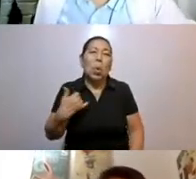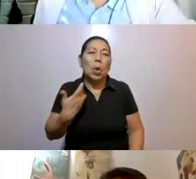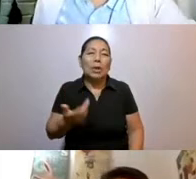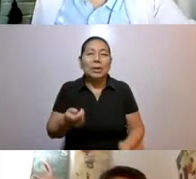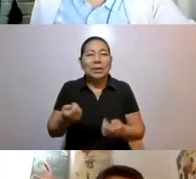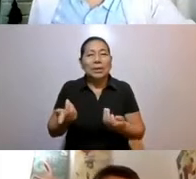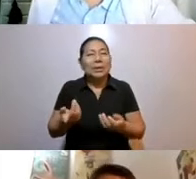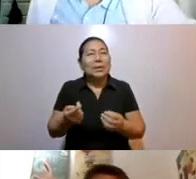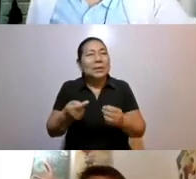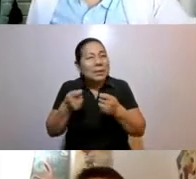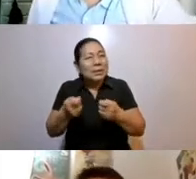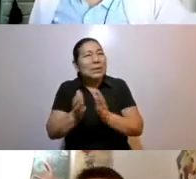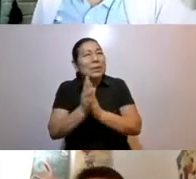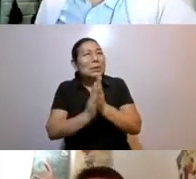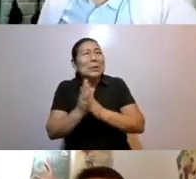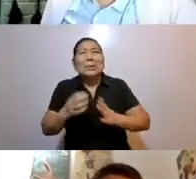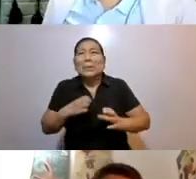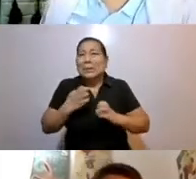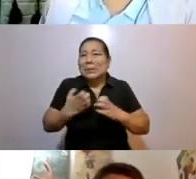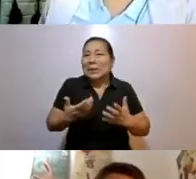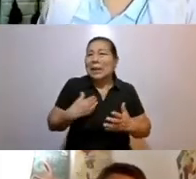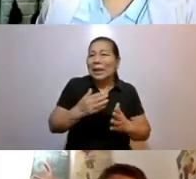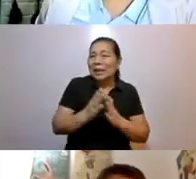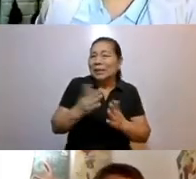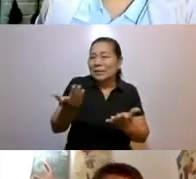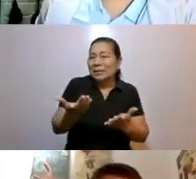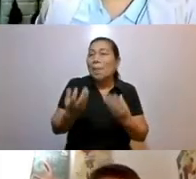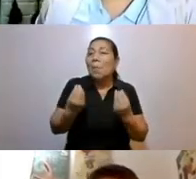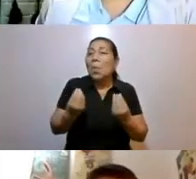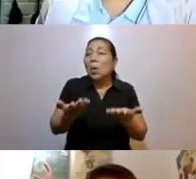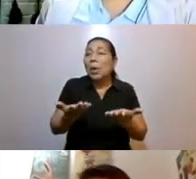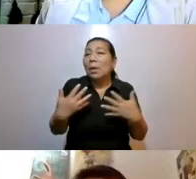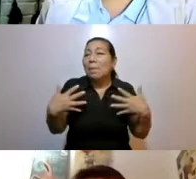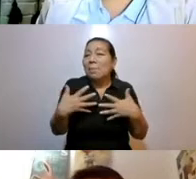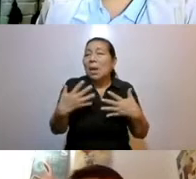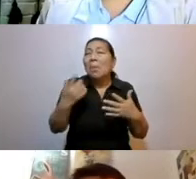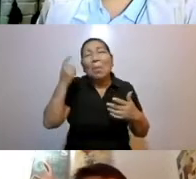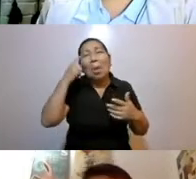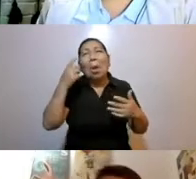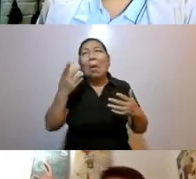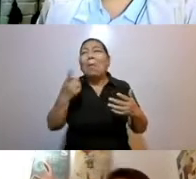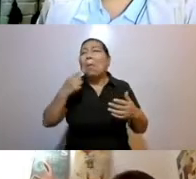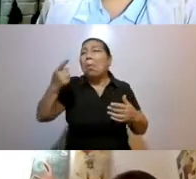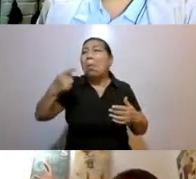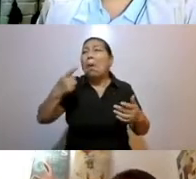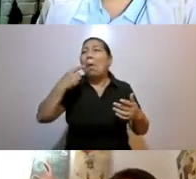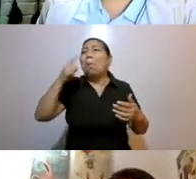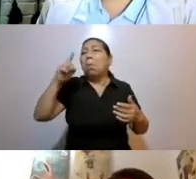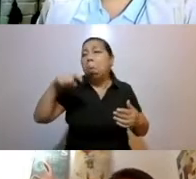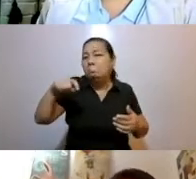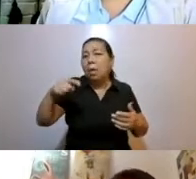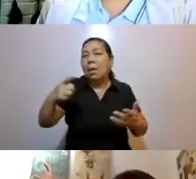de performance, la ansiedad de performance que he dicho. Eso se genera porque hay un temor de fracasar. Y ese temor de fracasar genera